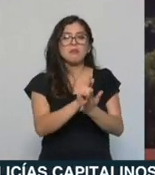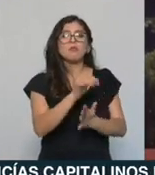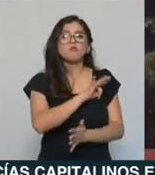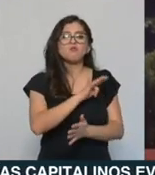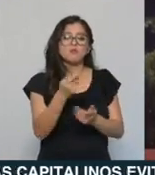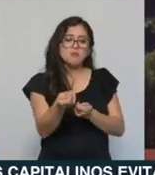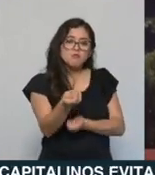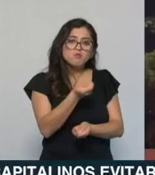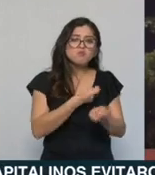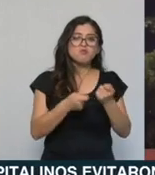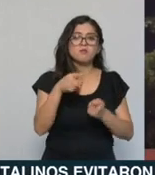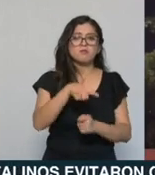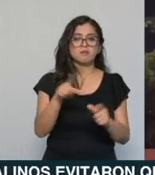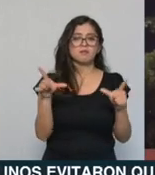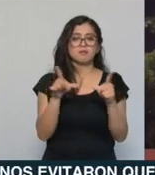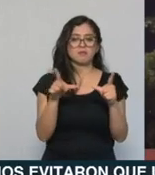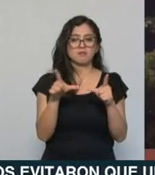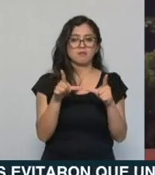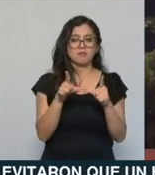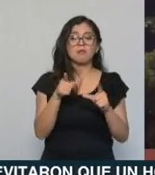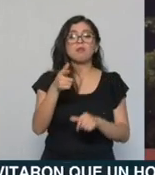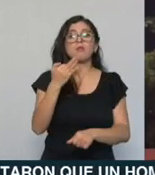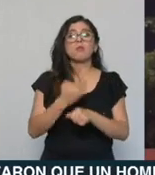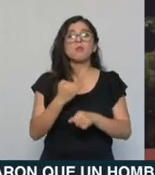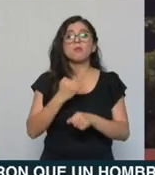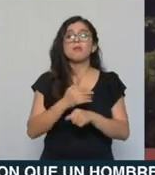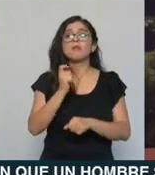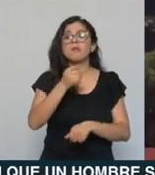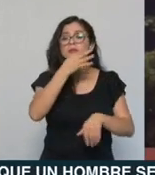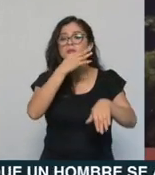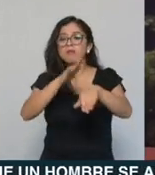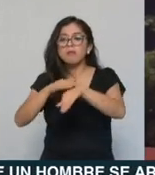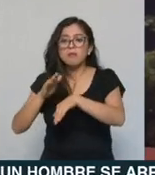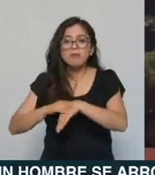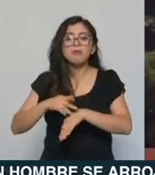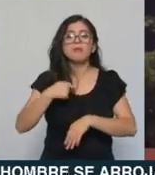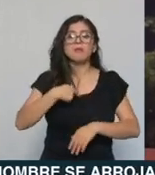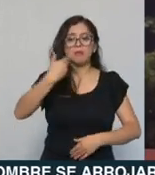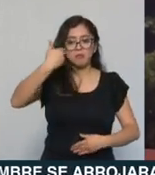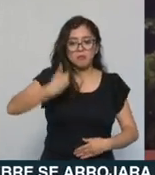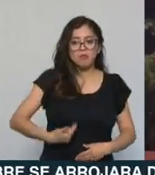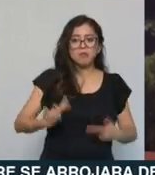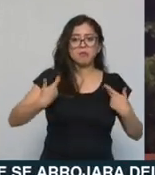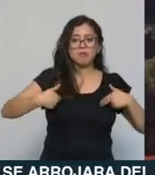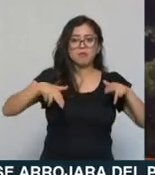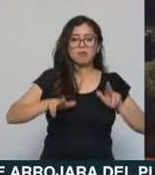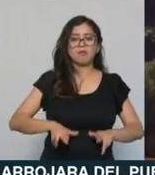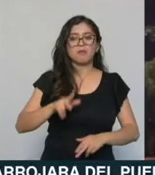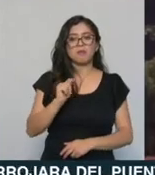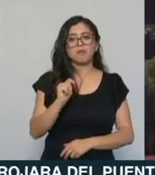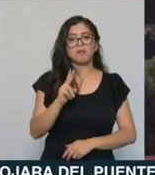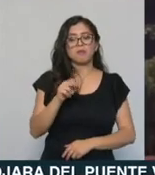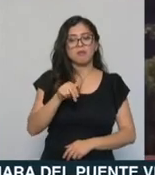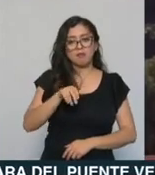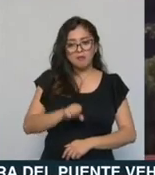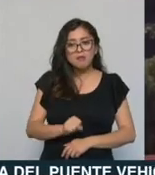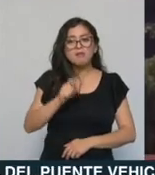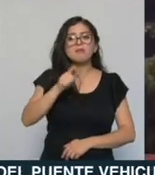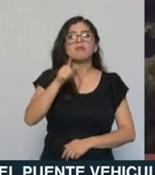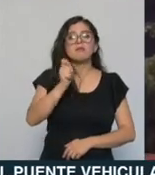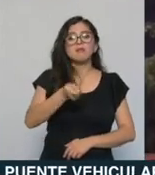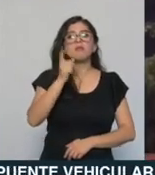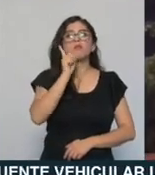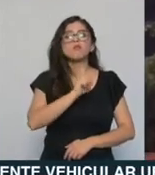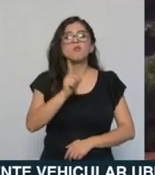identidad. En mi caso muy personal, que vengo como una voz de ciudadana más, una mujer trans, específicamente las que tenemos el problema somos